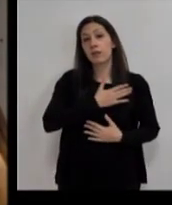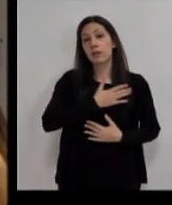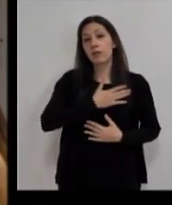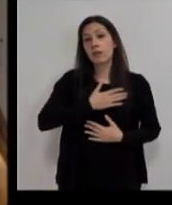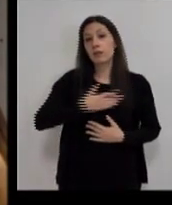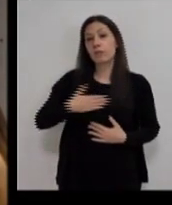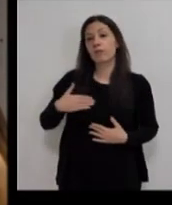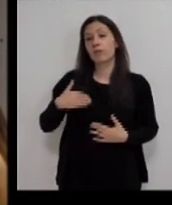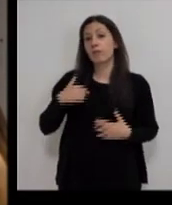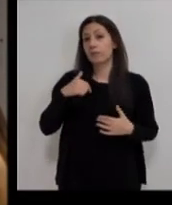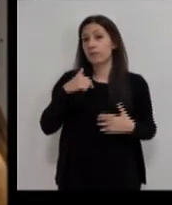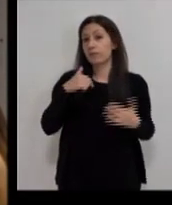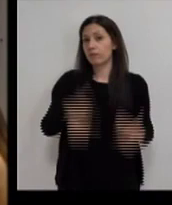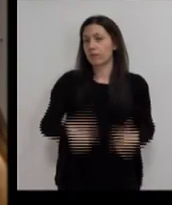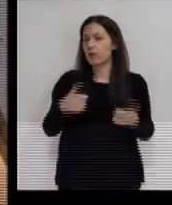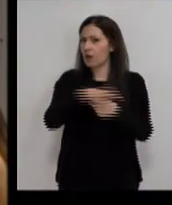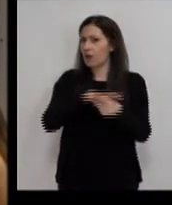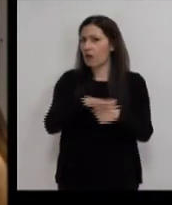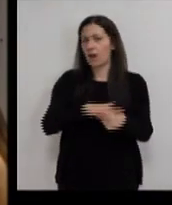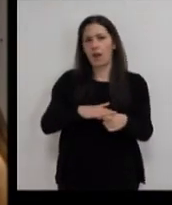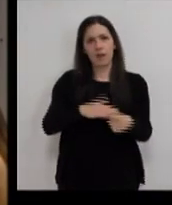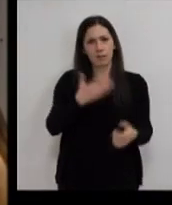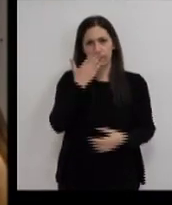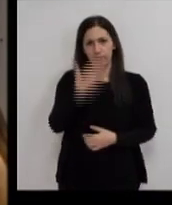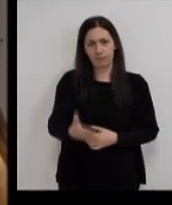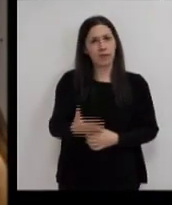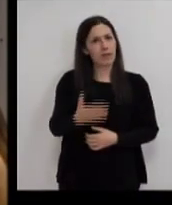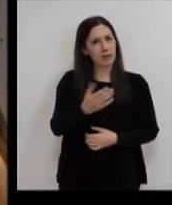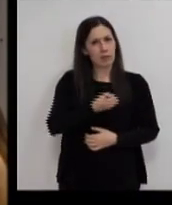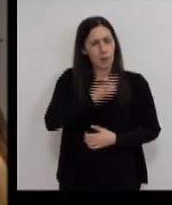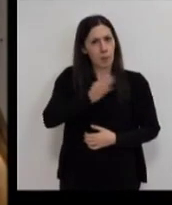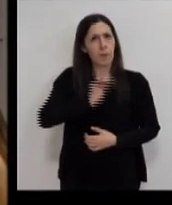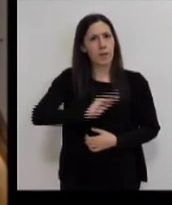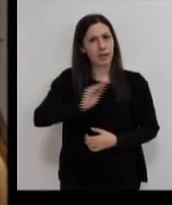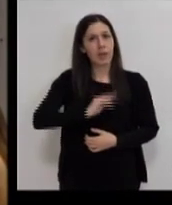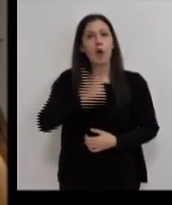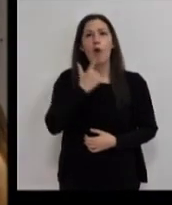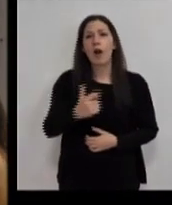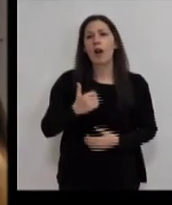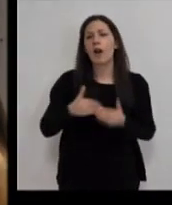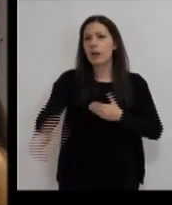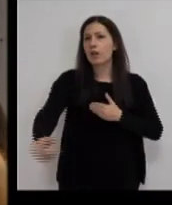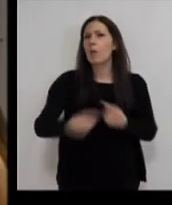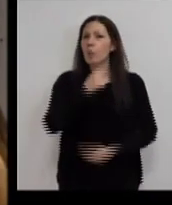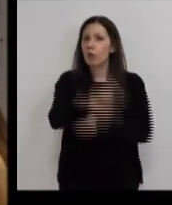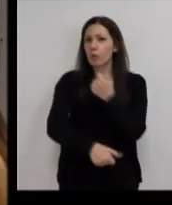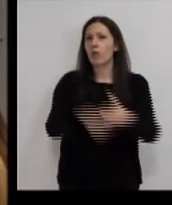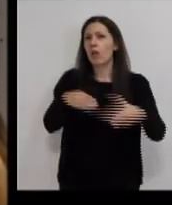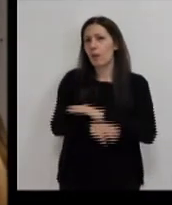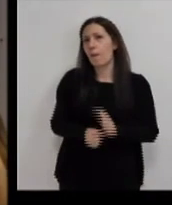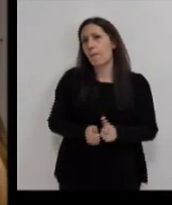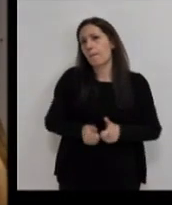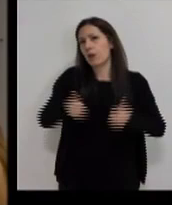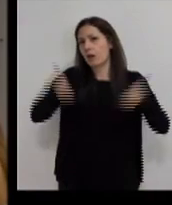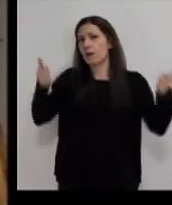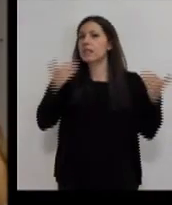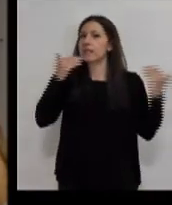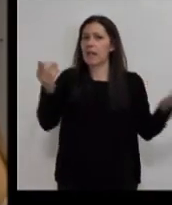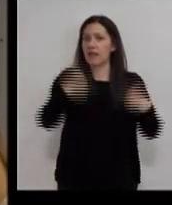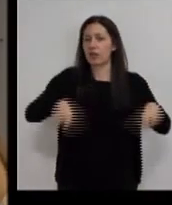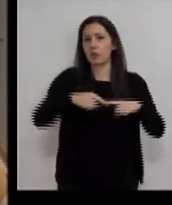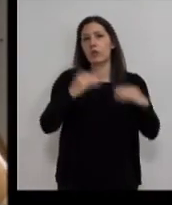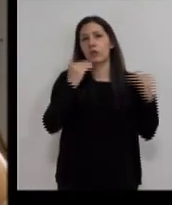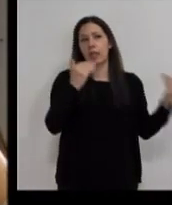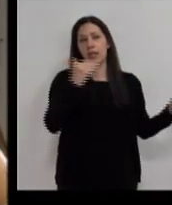lo dicho, muchas gracias a todos y que creemos que realmente esto es un área muy apasionante y ojalá que poco